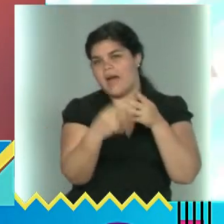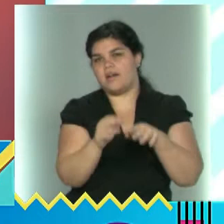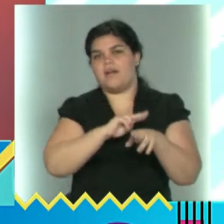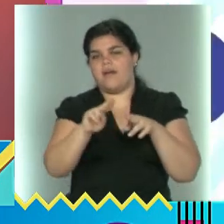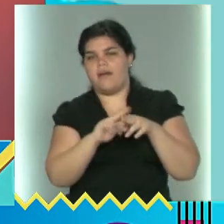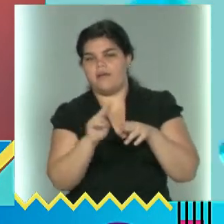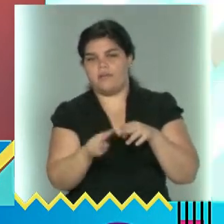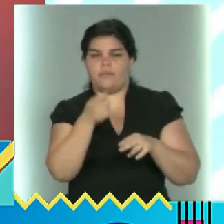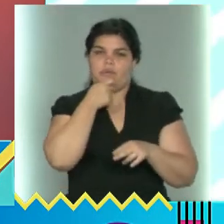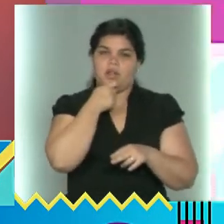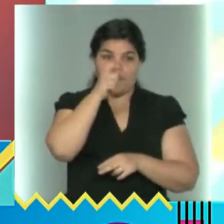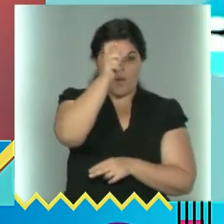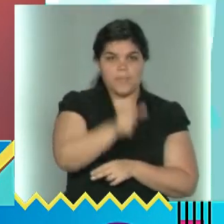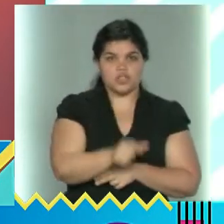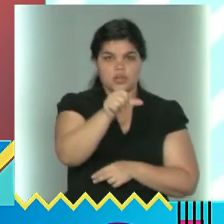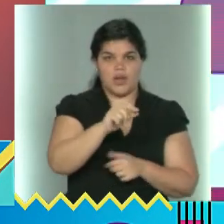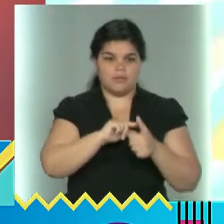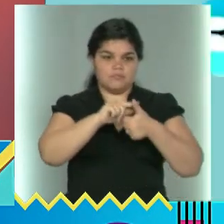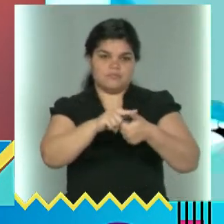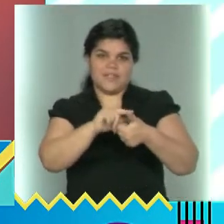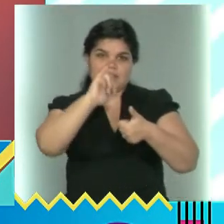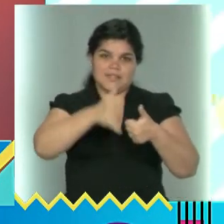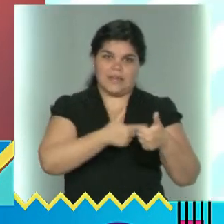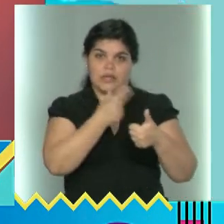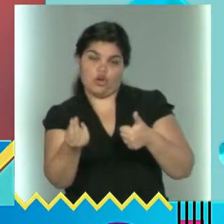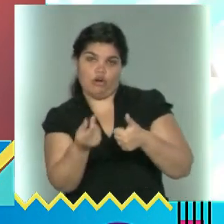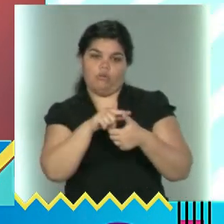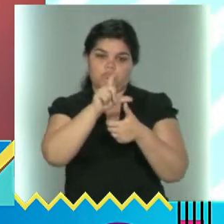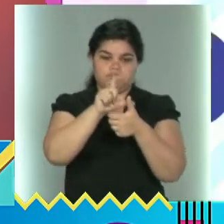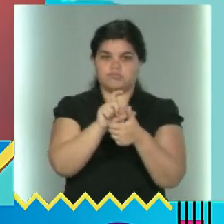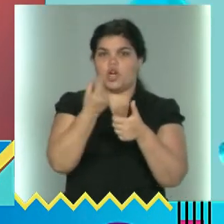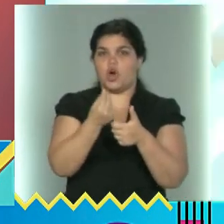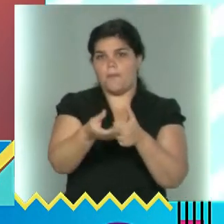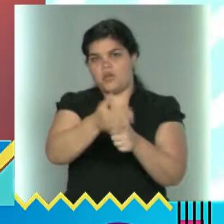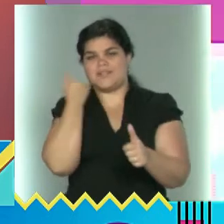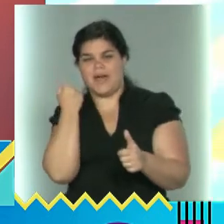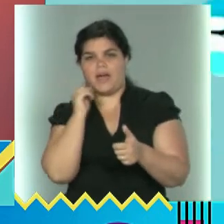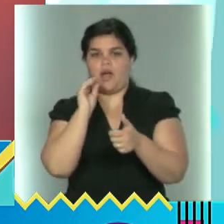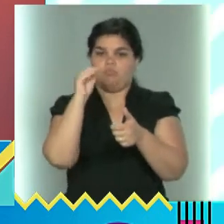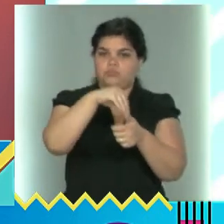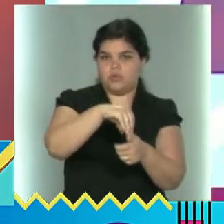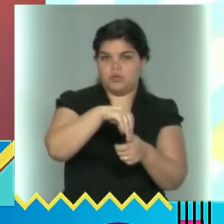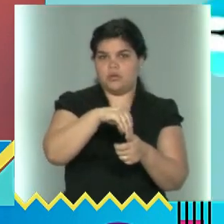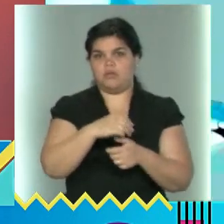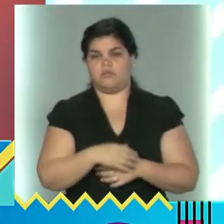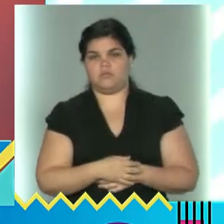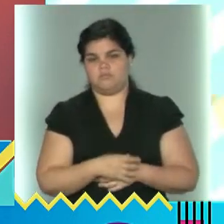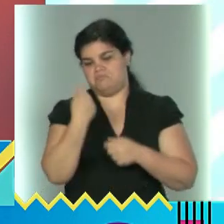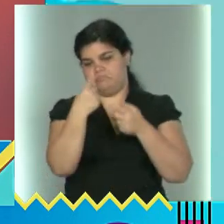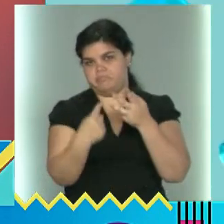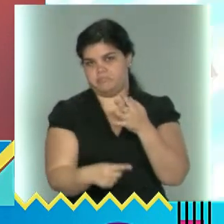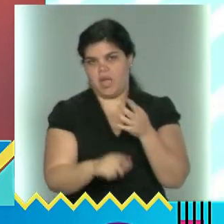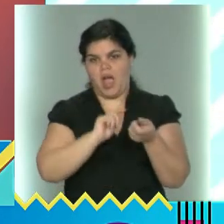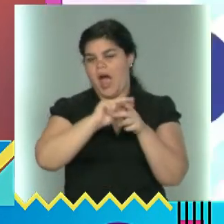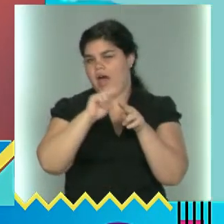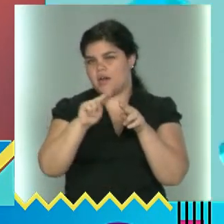ejemplo, si una persona tiene pulgar o no, se puede modificar el diseño para sacar el pulgar, para poner un pulgar y cosas así. Pero